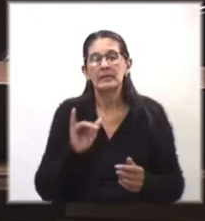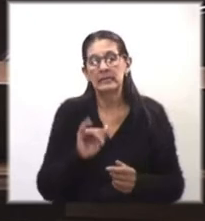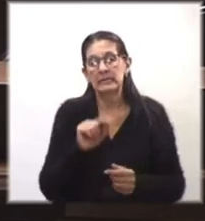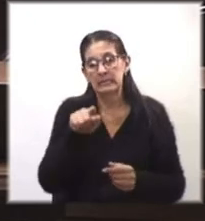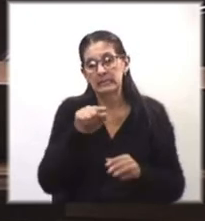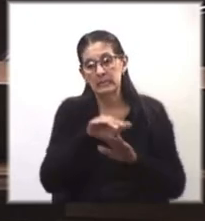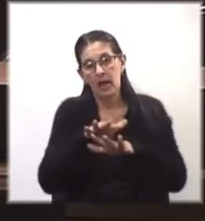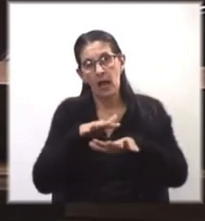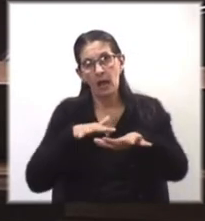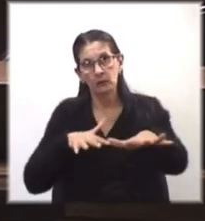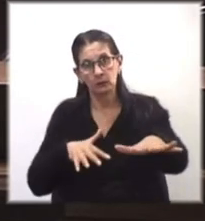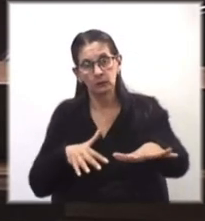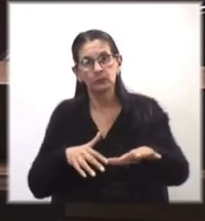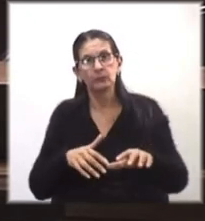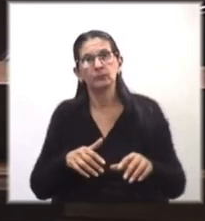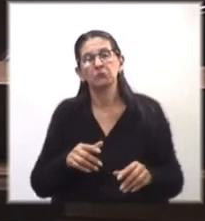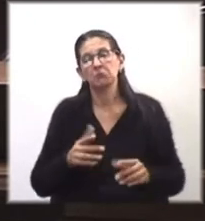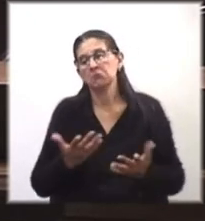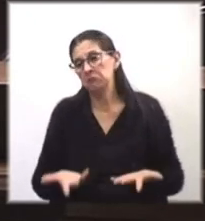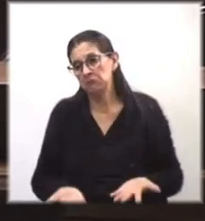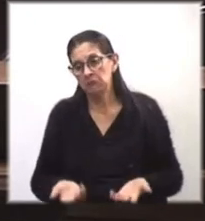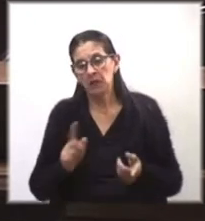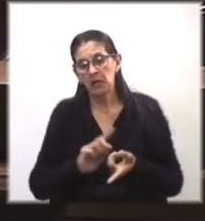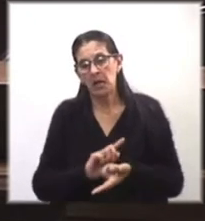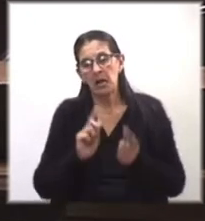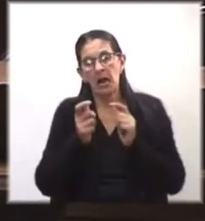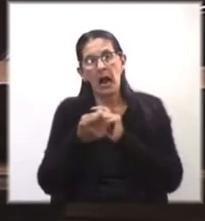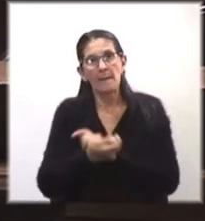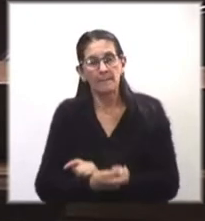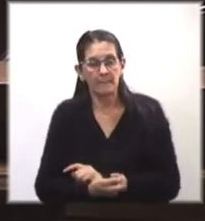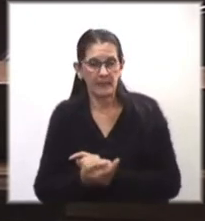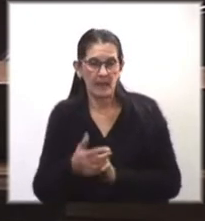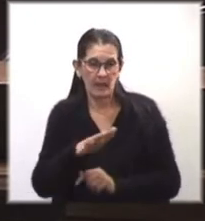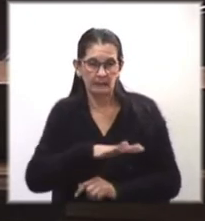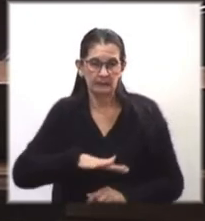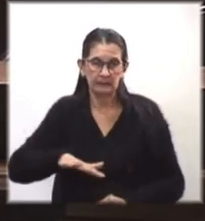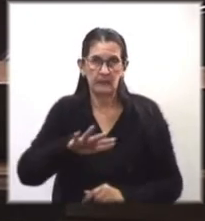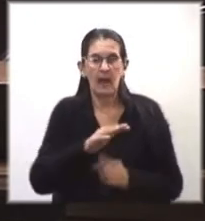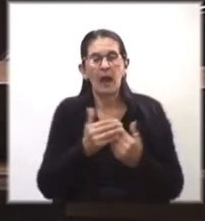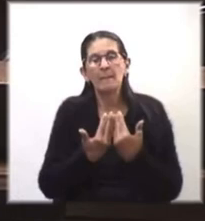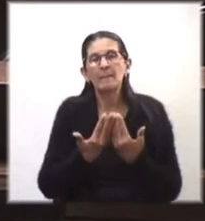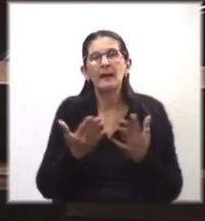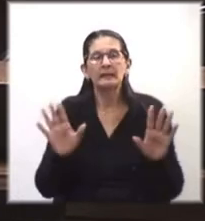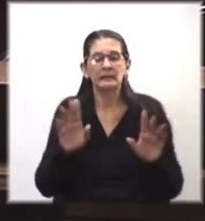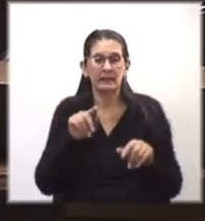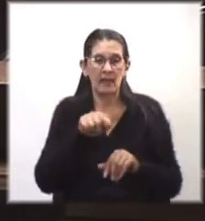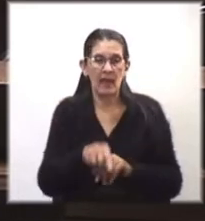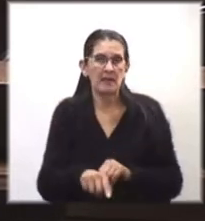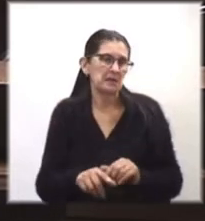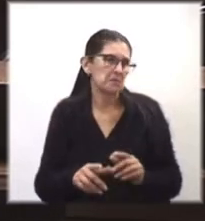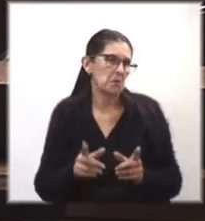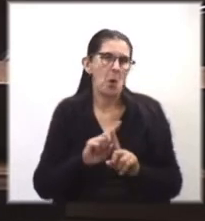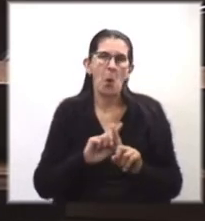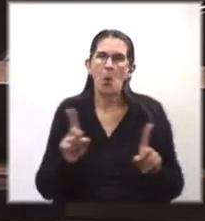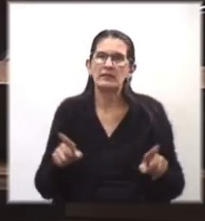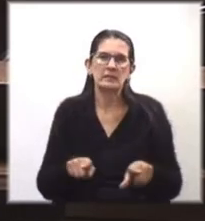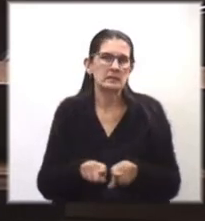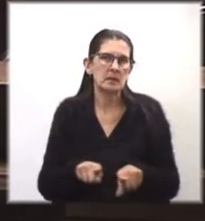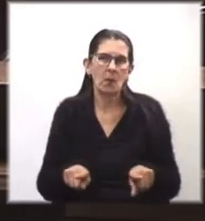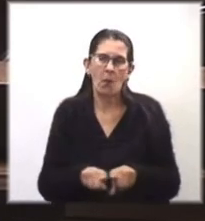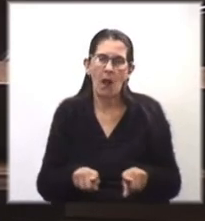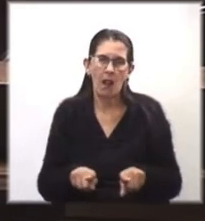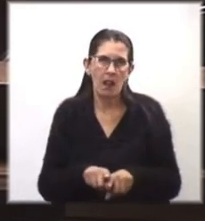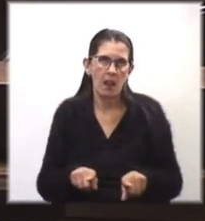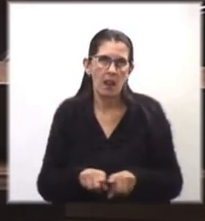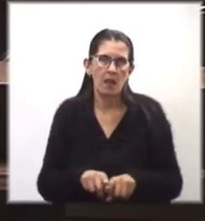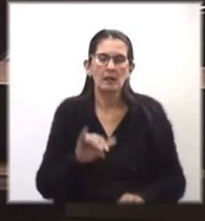acto, sin ninguna duda, cambia el escenario político. O sea, a partir de ahí nada será igual